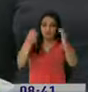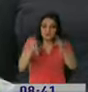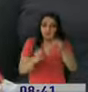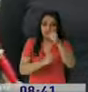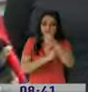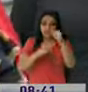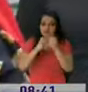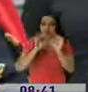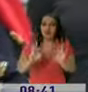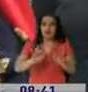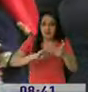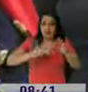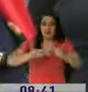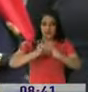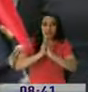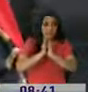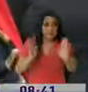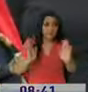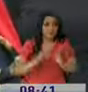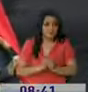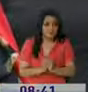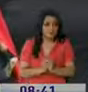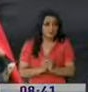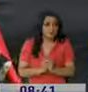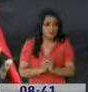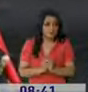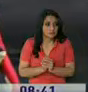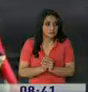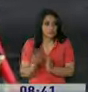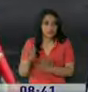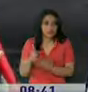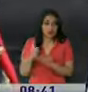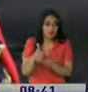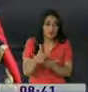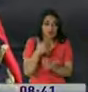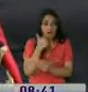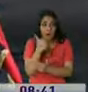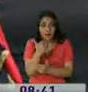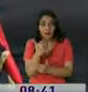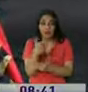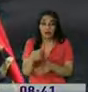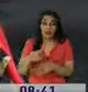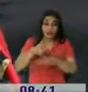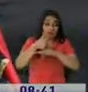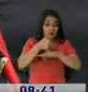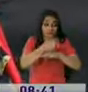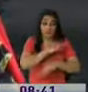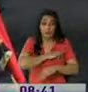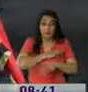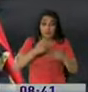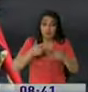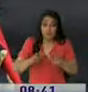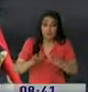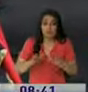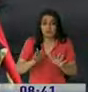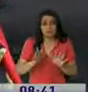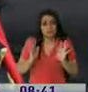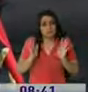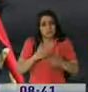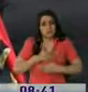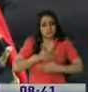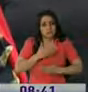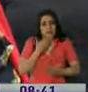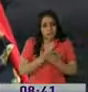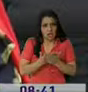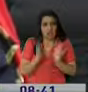pedido de la comunidad. Y bueno, por las ayudas que nos han dado y que nos han prestado y están aquí las autoridades del municipio, nosotros por esa parte estamos muy